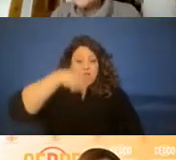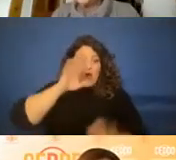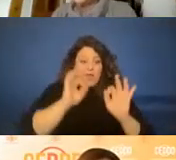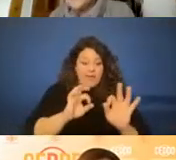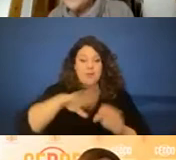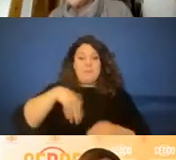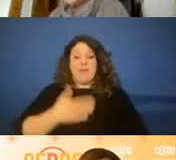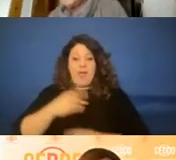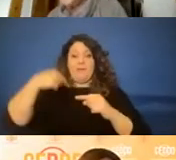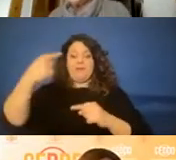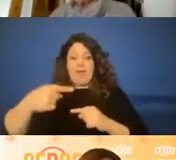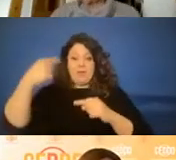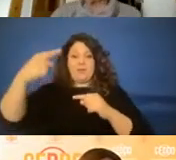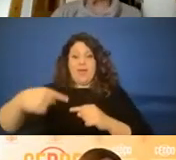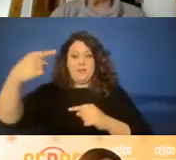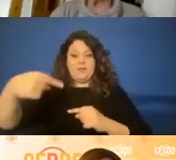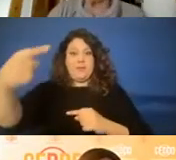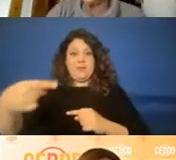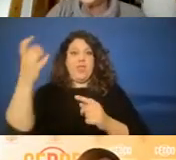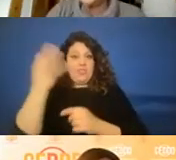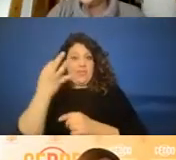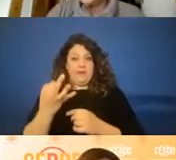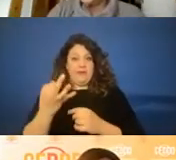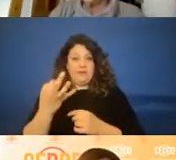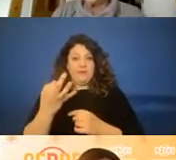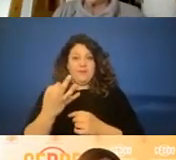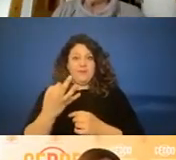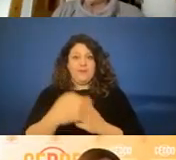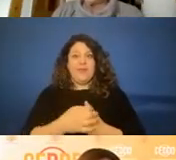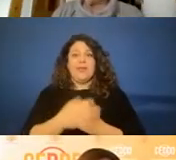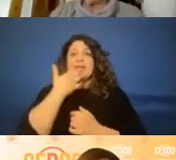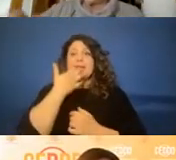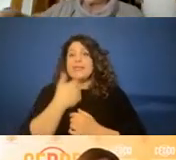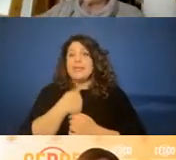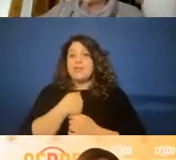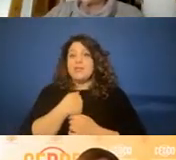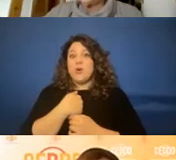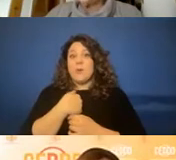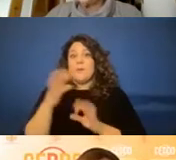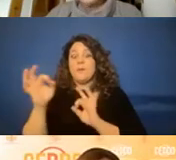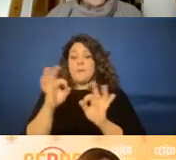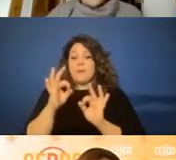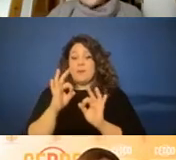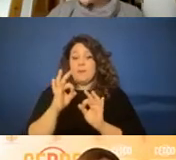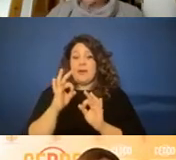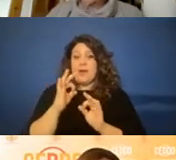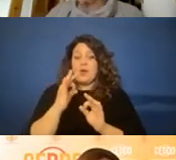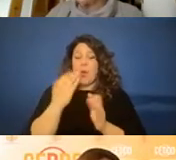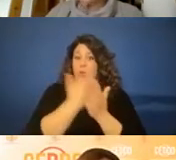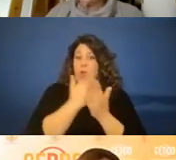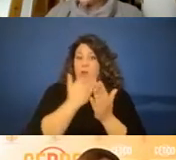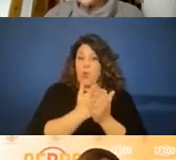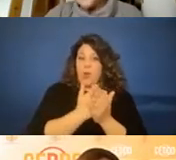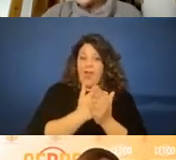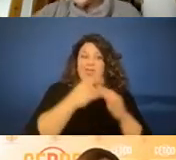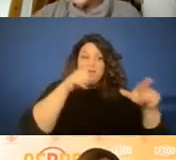pasado, traspasado y traspasado. Entonces, si yo hago una escuela donde del aula al patio siempre va por el